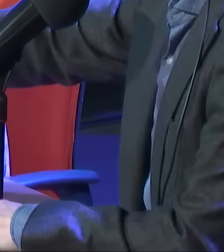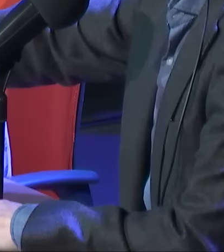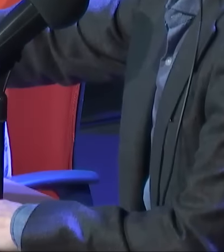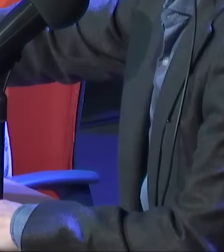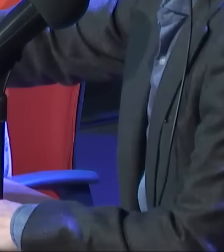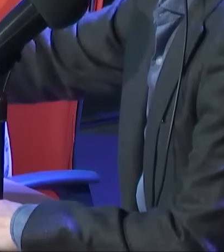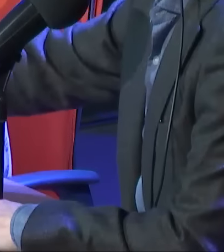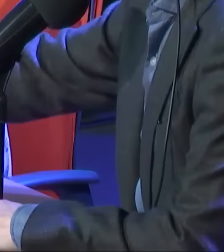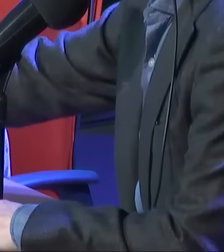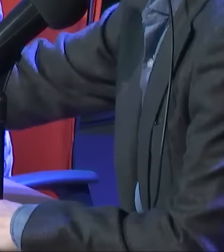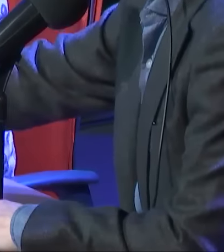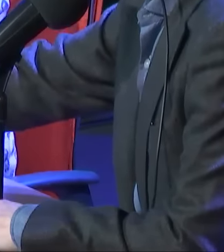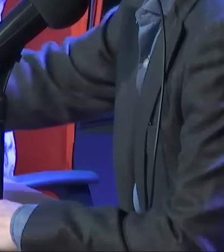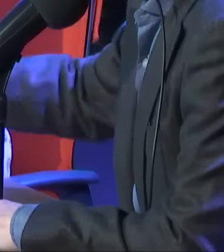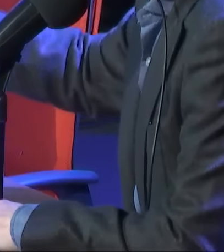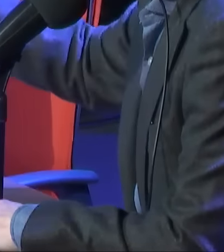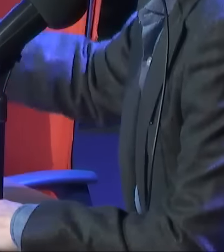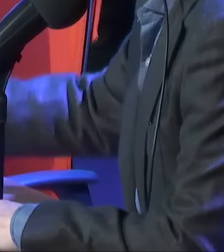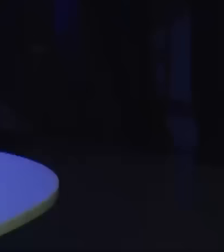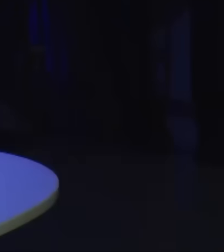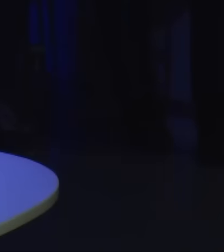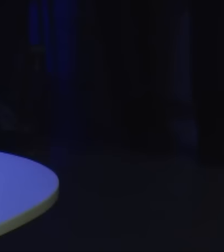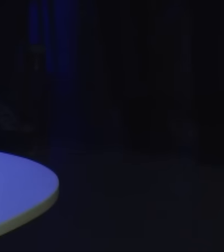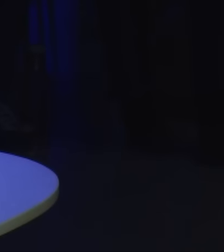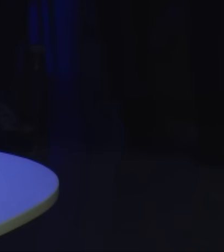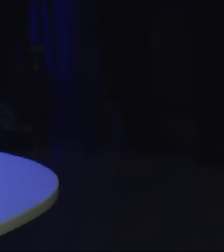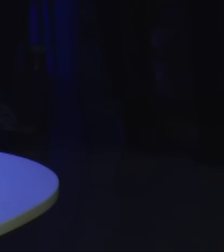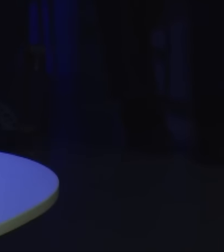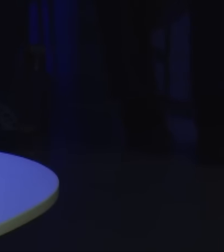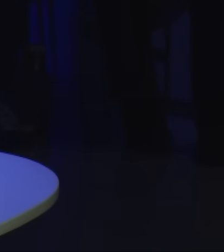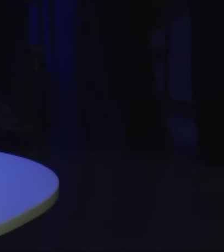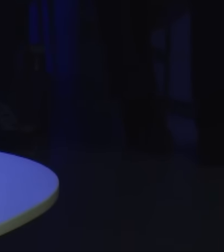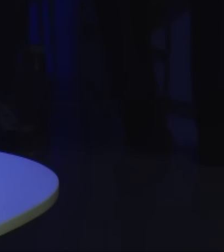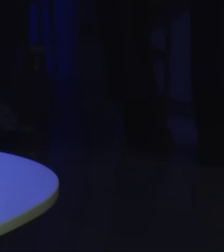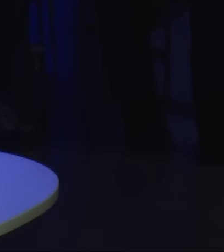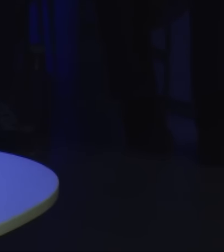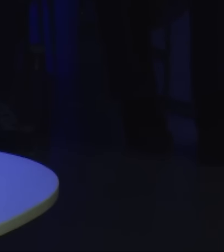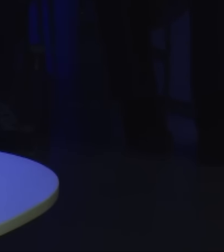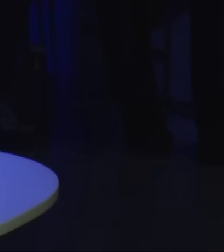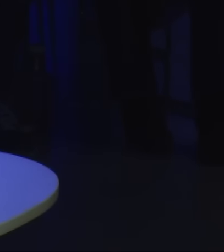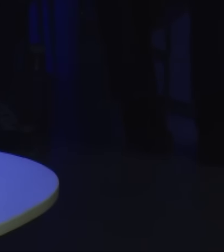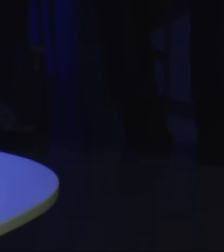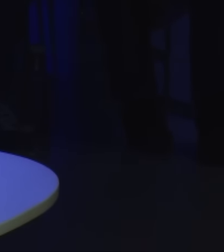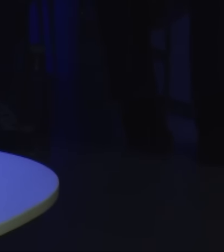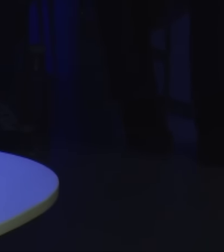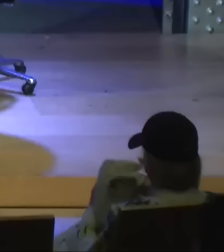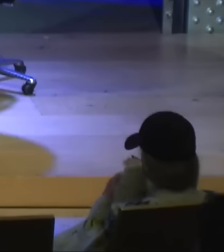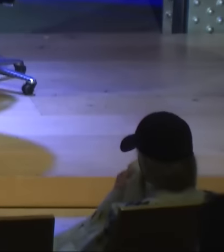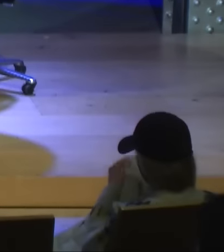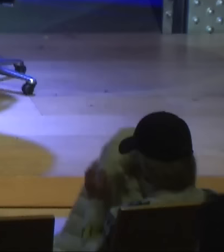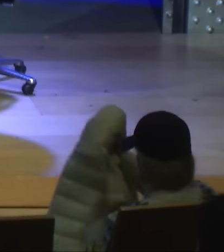avance. Para relajarse, a lo mejor. Que lo avancen un poco a tus prolegómenos, Juan. Hay muchísima tarea